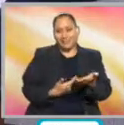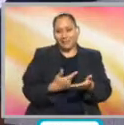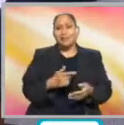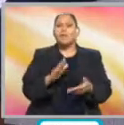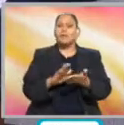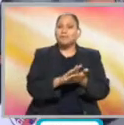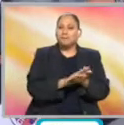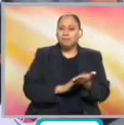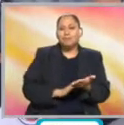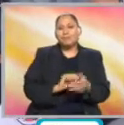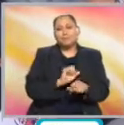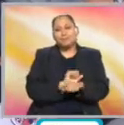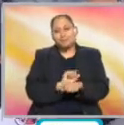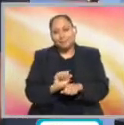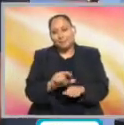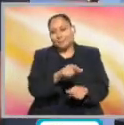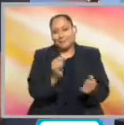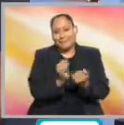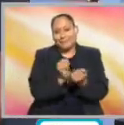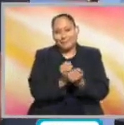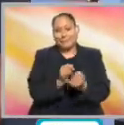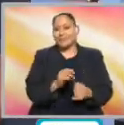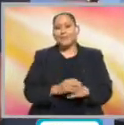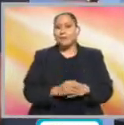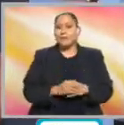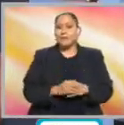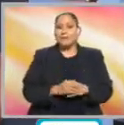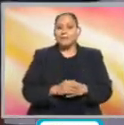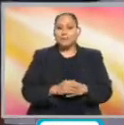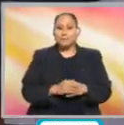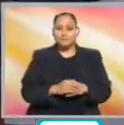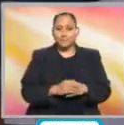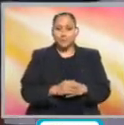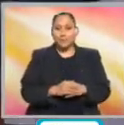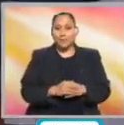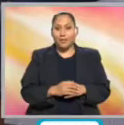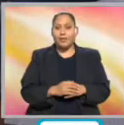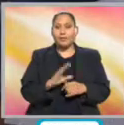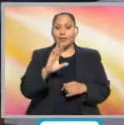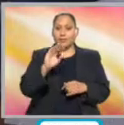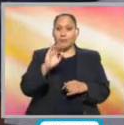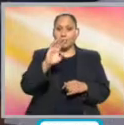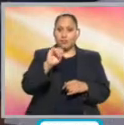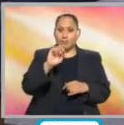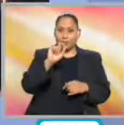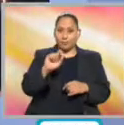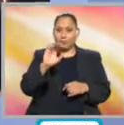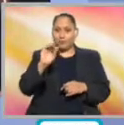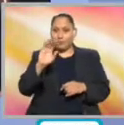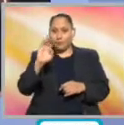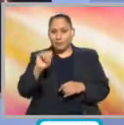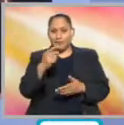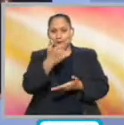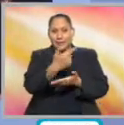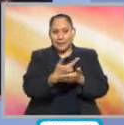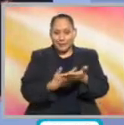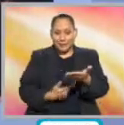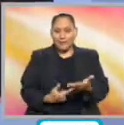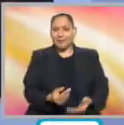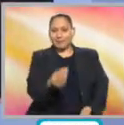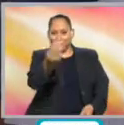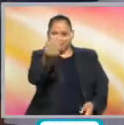modesto también. Modesto, fíjate. humilde. Oye, no. Por solo $99.99 les puedo dar listas para lo que